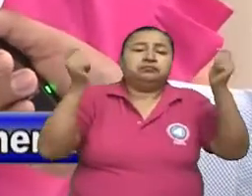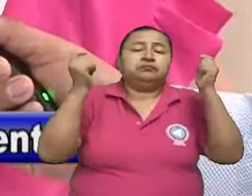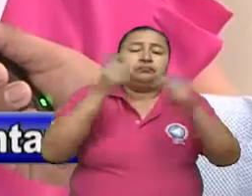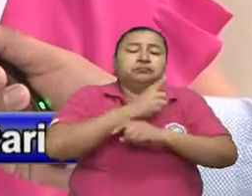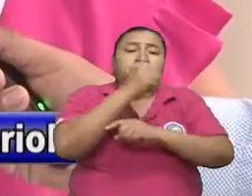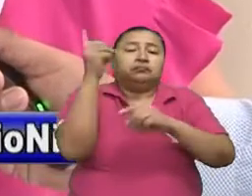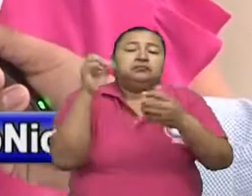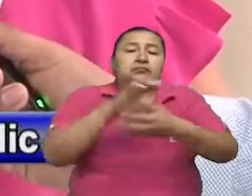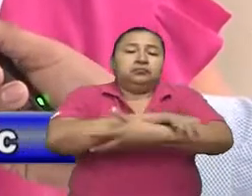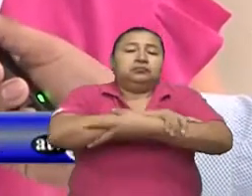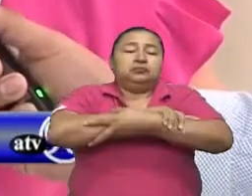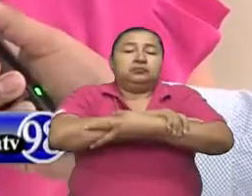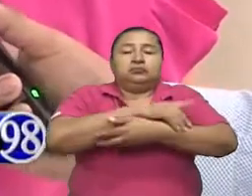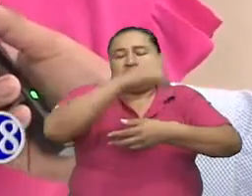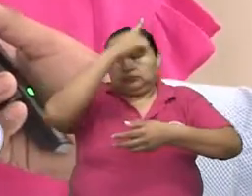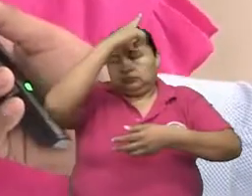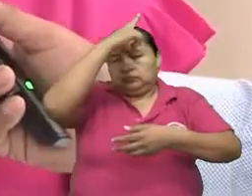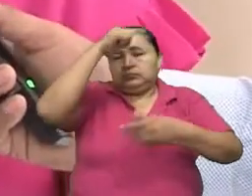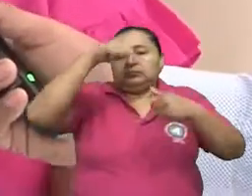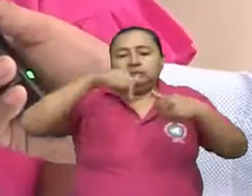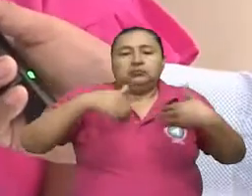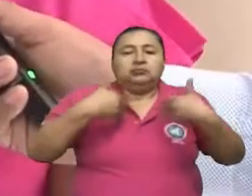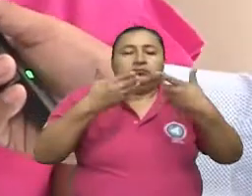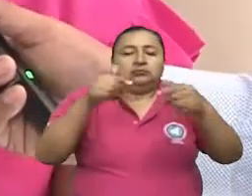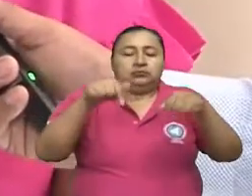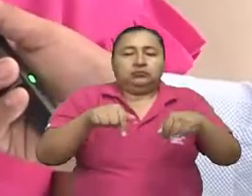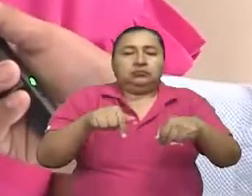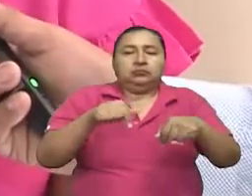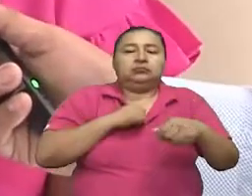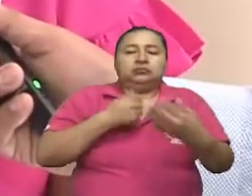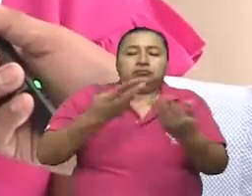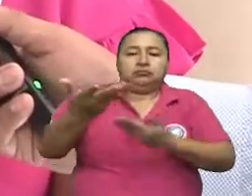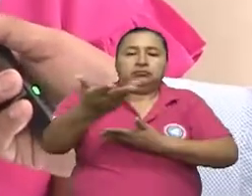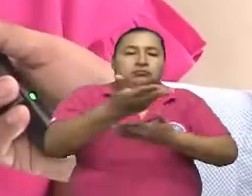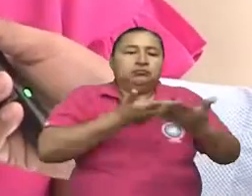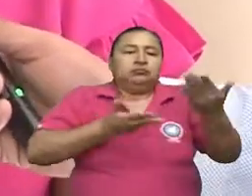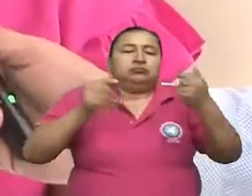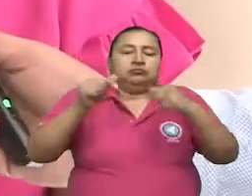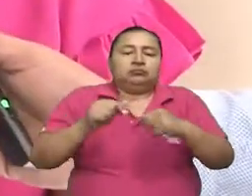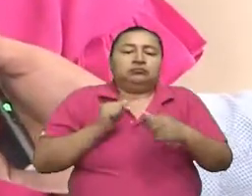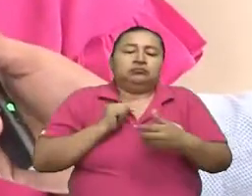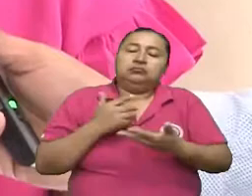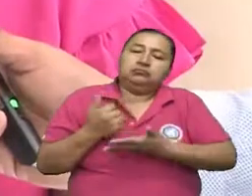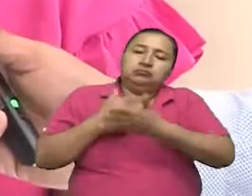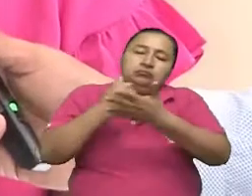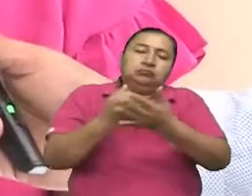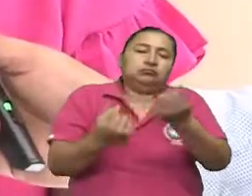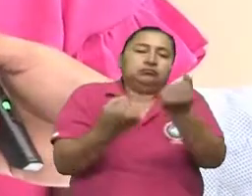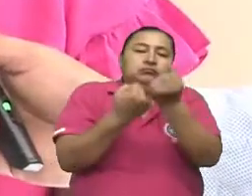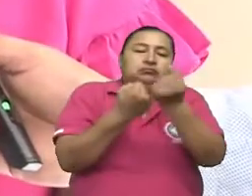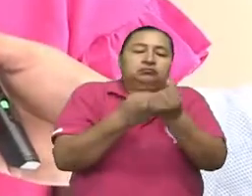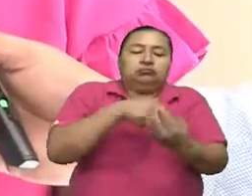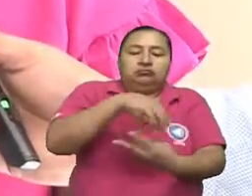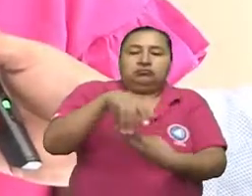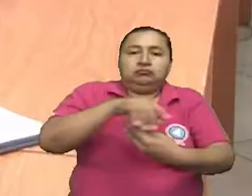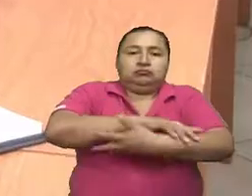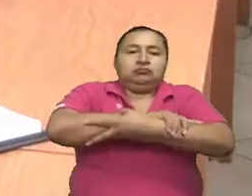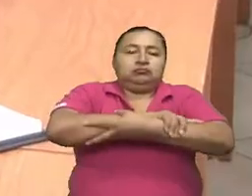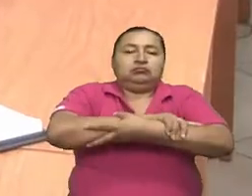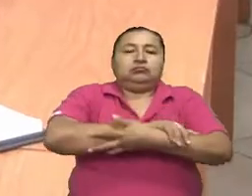Día de la Unidad Alemana y ahora pues este intercambio que viene a fortalecer esos lazos de